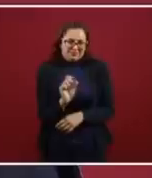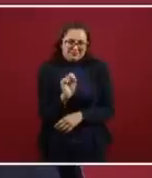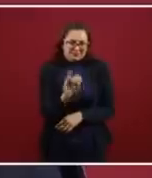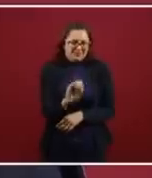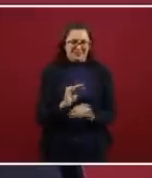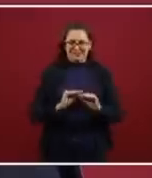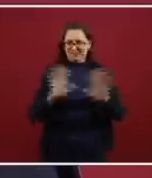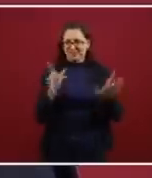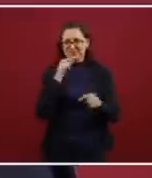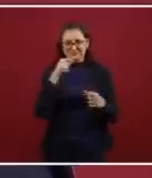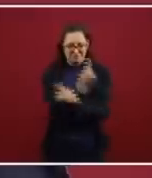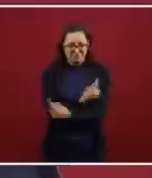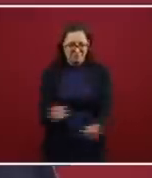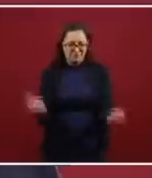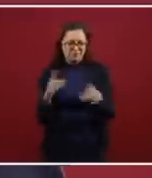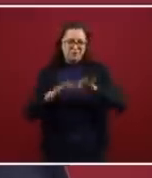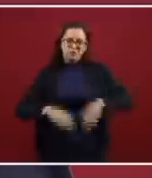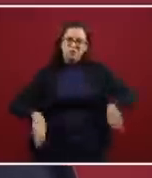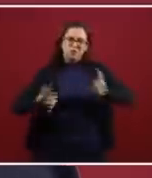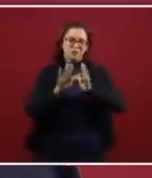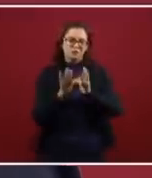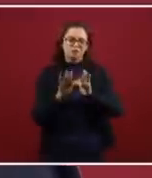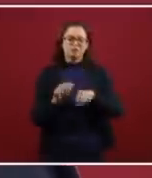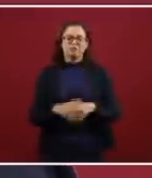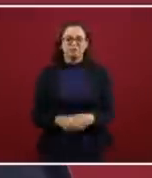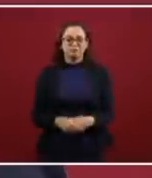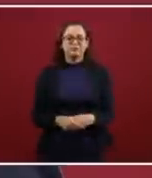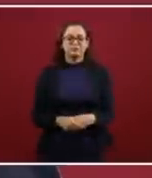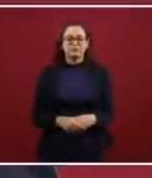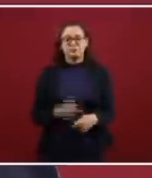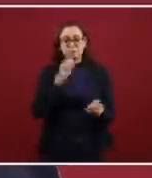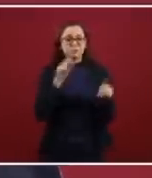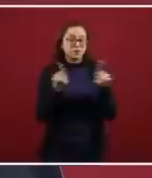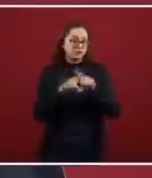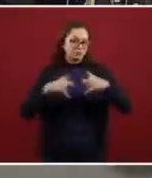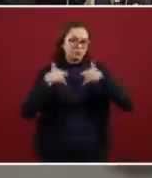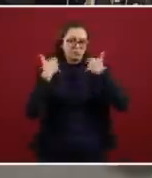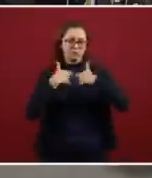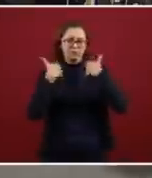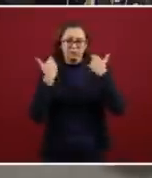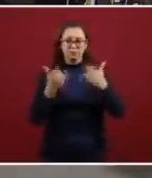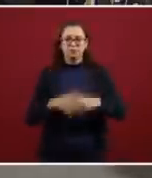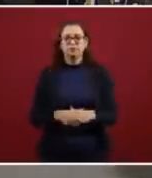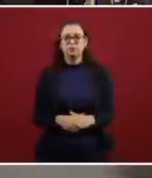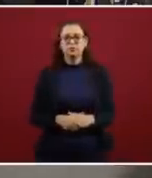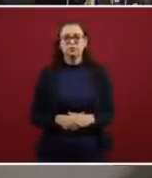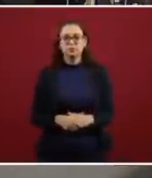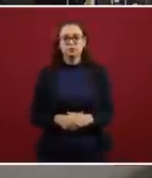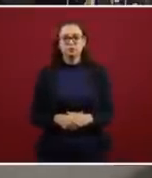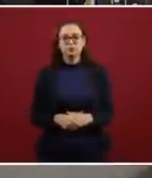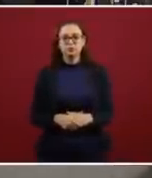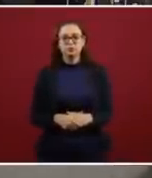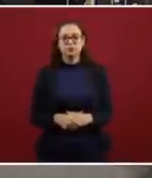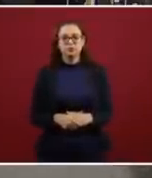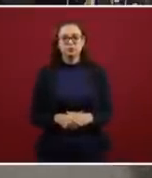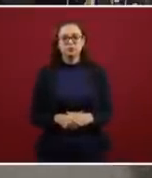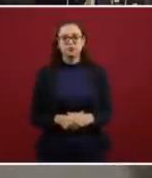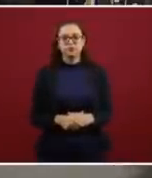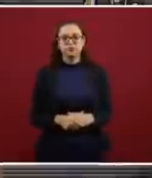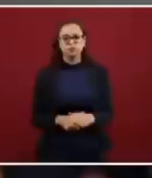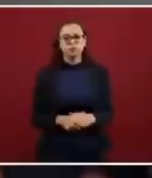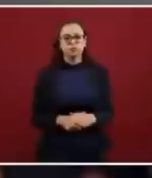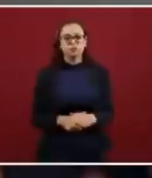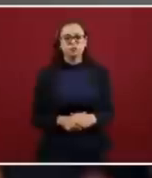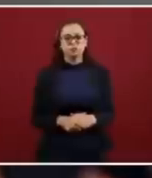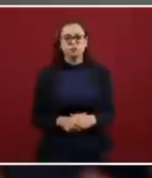niños, ¿sí?, y los adolescentes. El tema de…